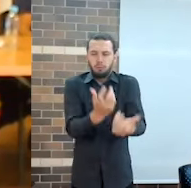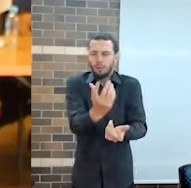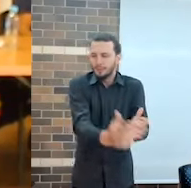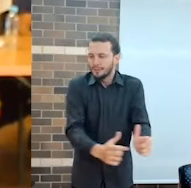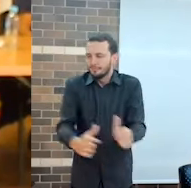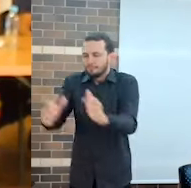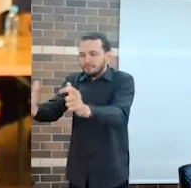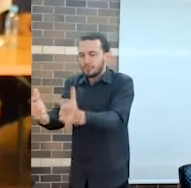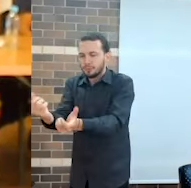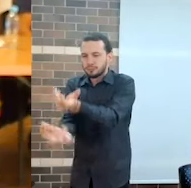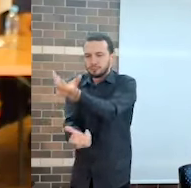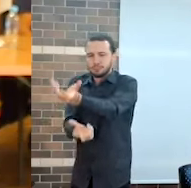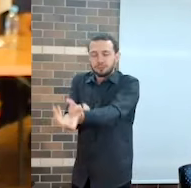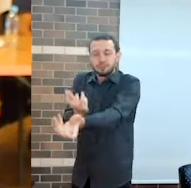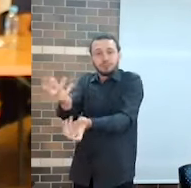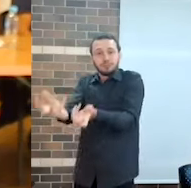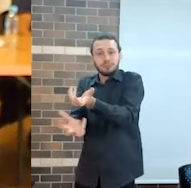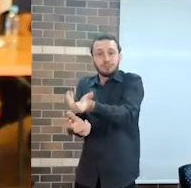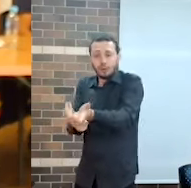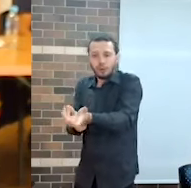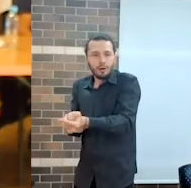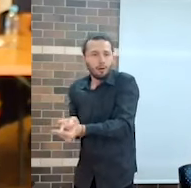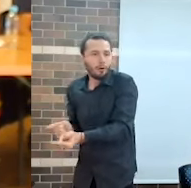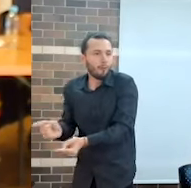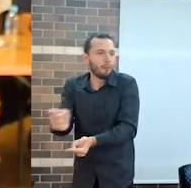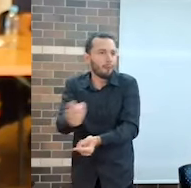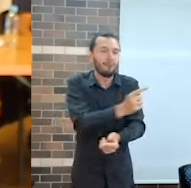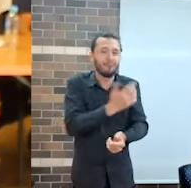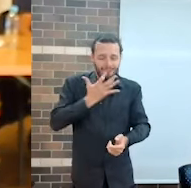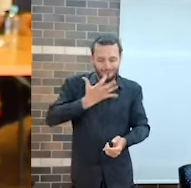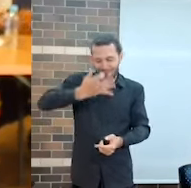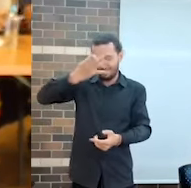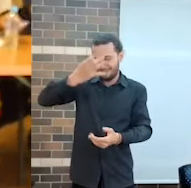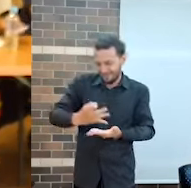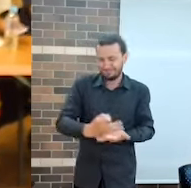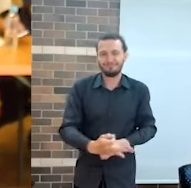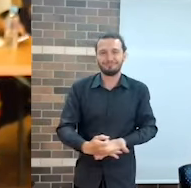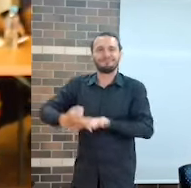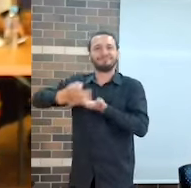fogón. Esa verdad es la que queremos recuperar.